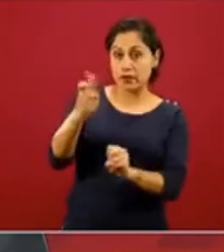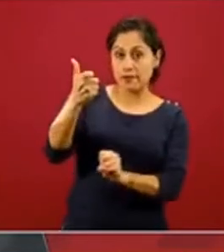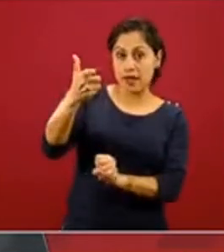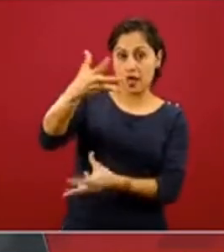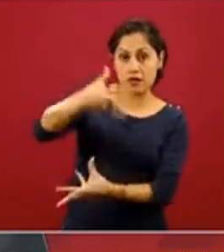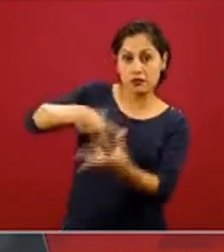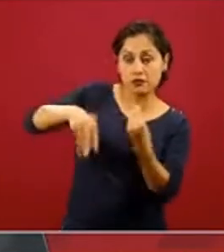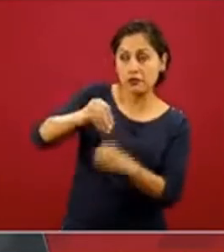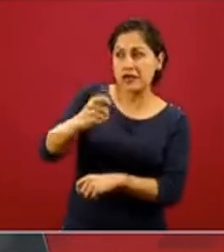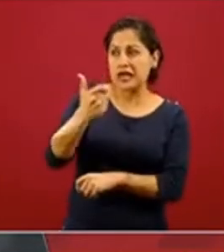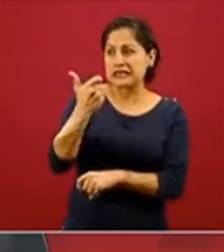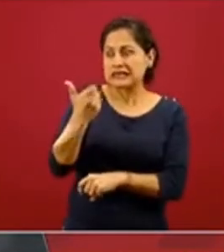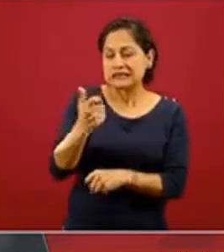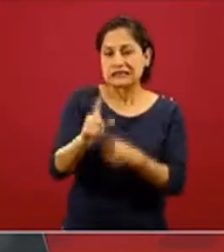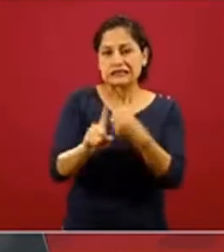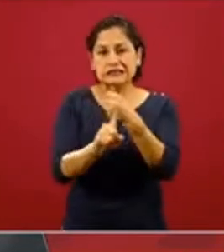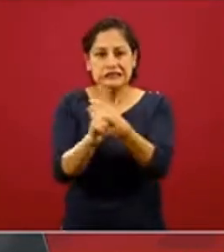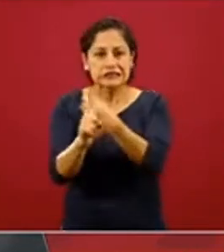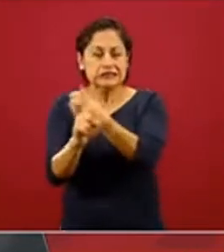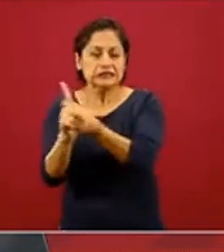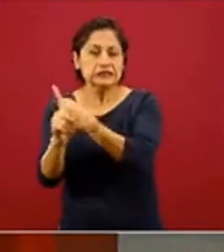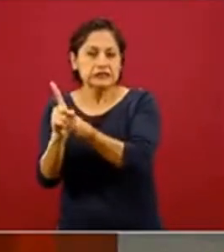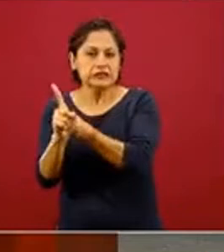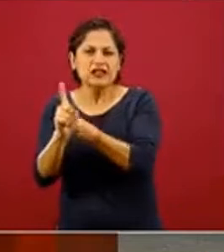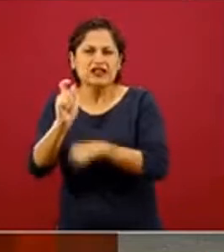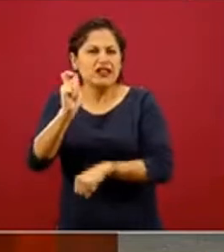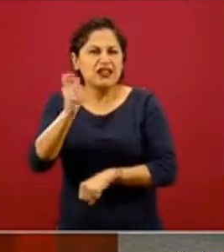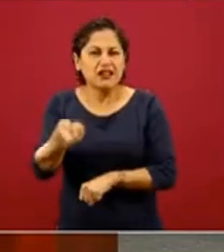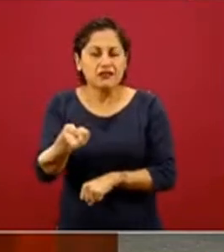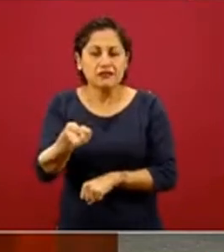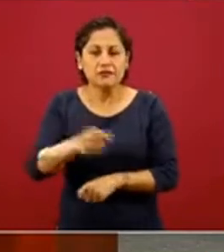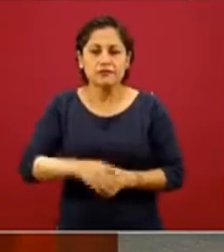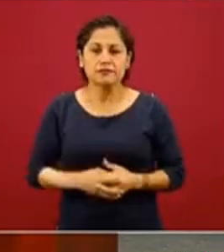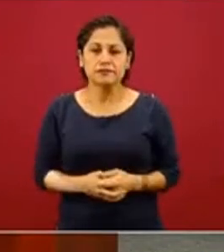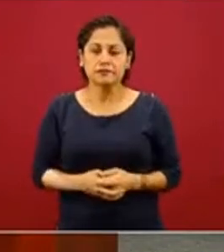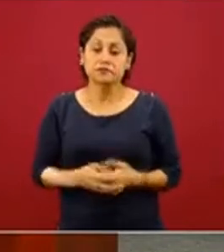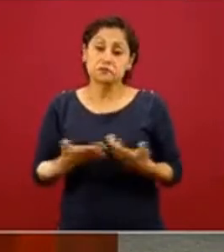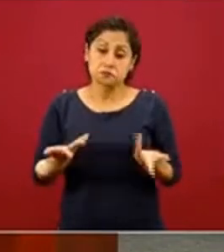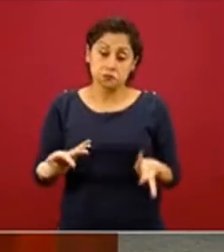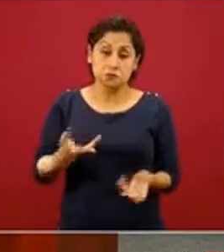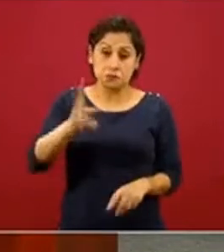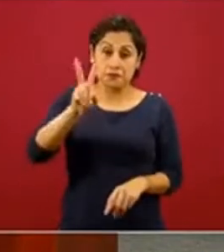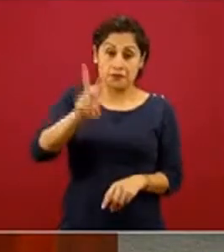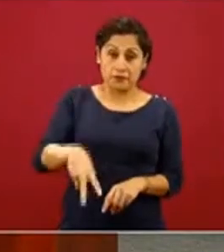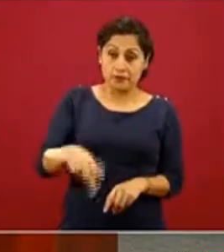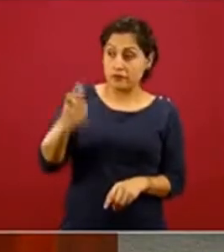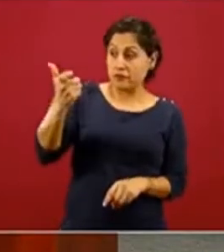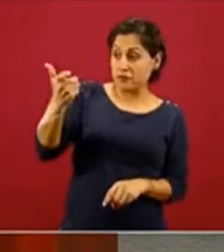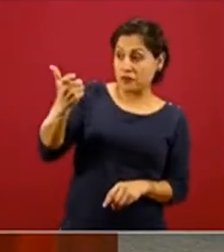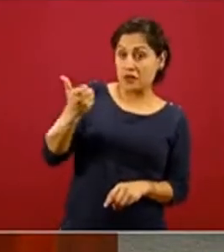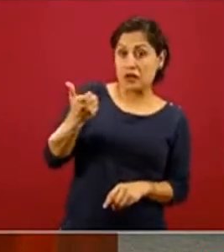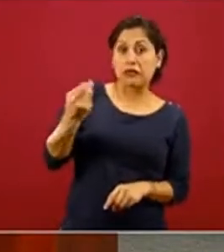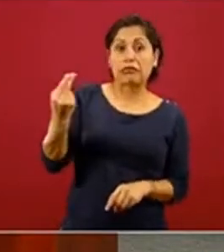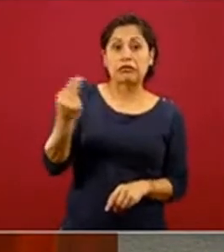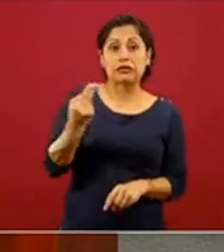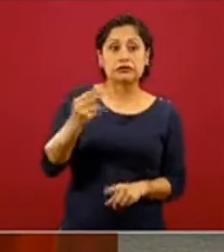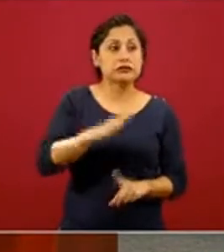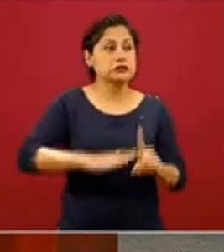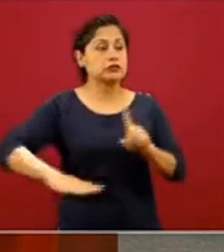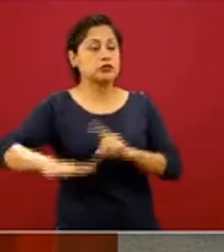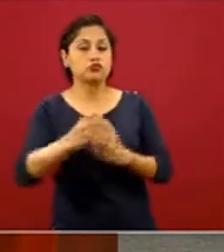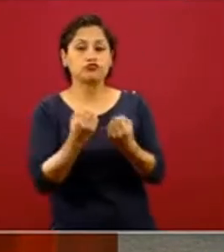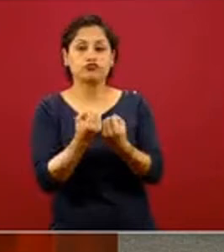hablamos de la economía, nos estamos refiriendo a que de ella depende el bienestar social. Y para